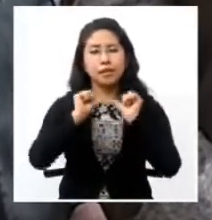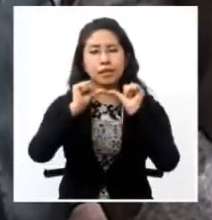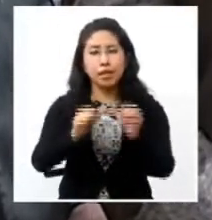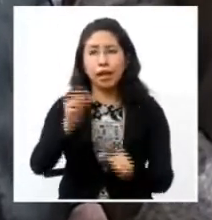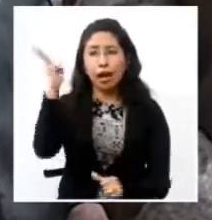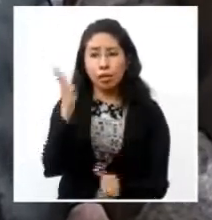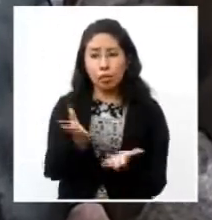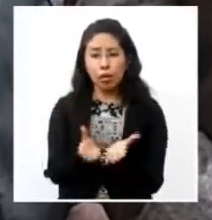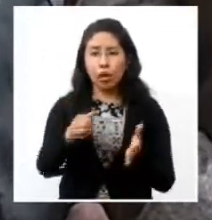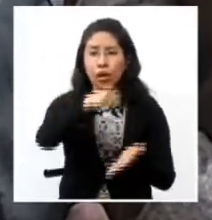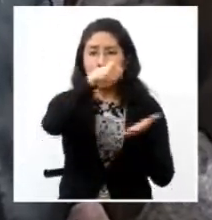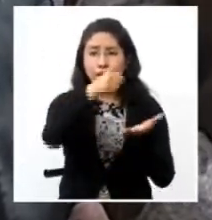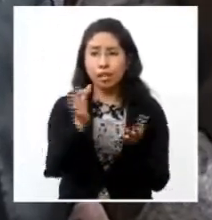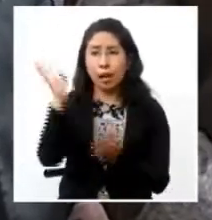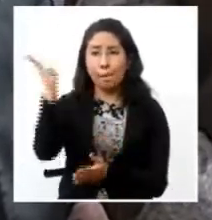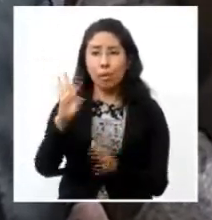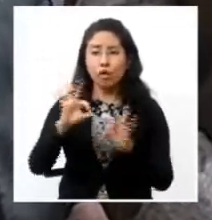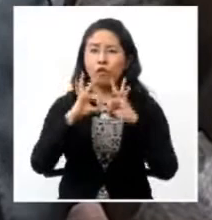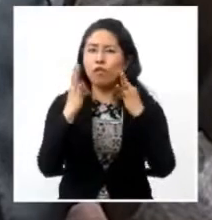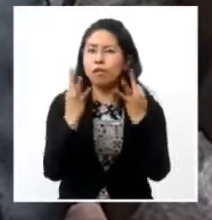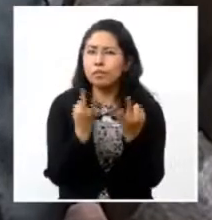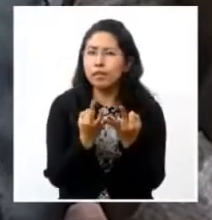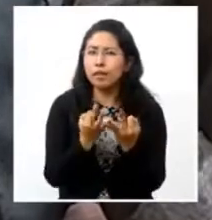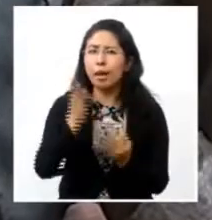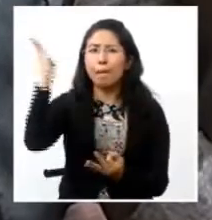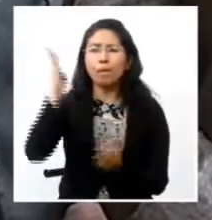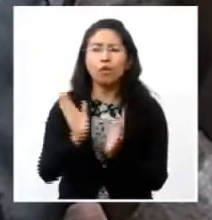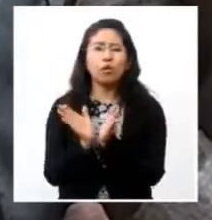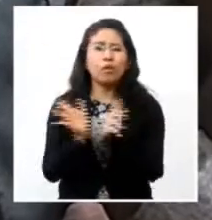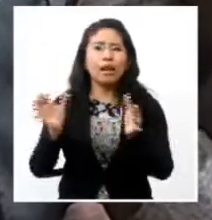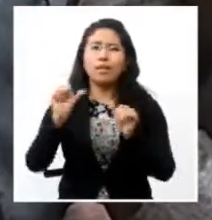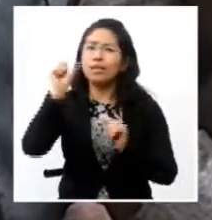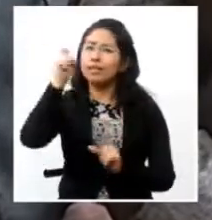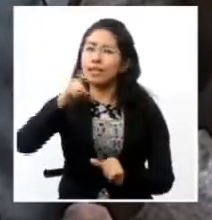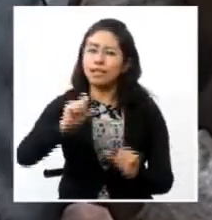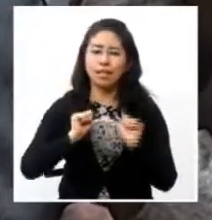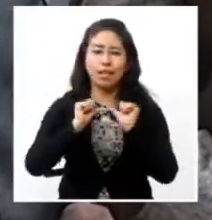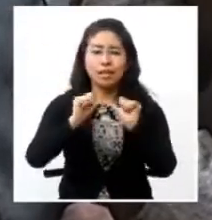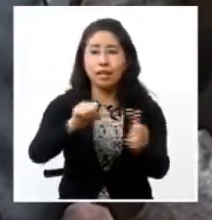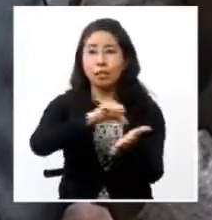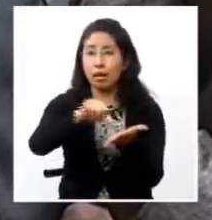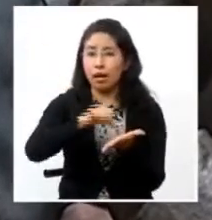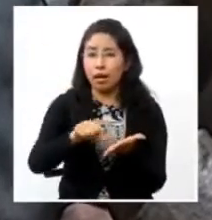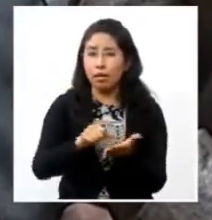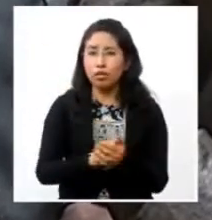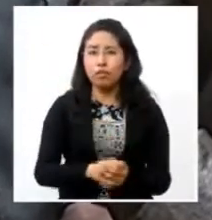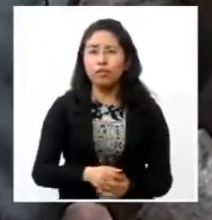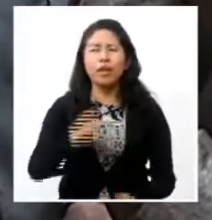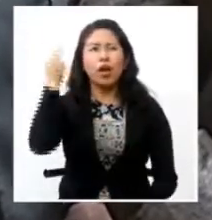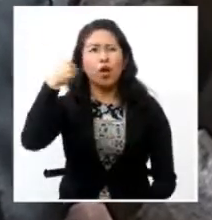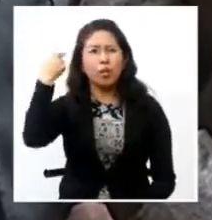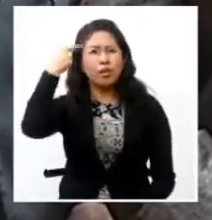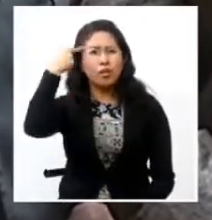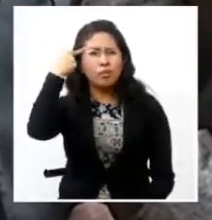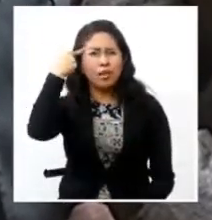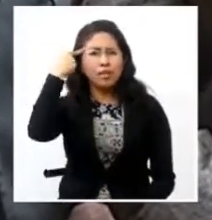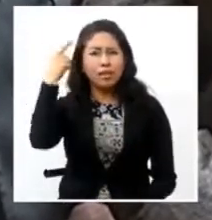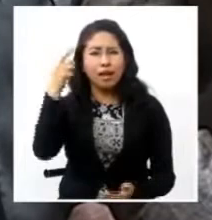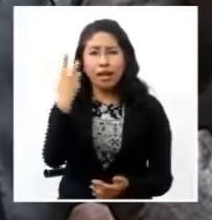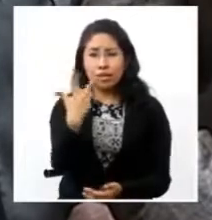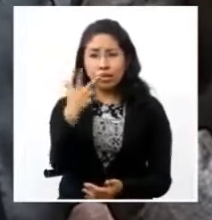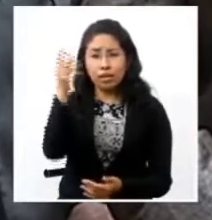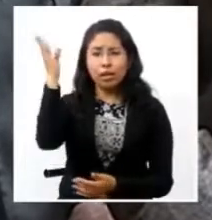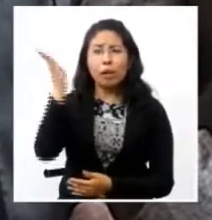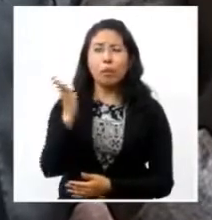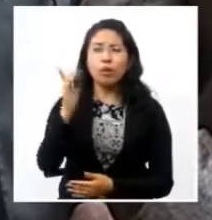canasta, el bono familia, el bono universal. En nuestro criterio, esos tres bonos deben volver